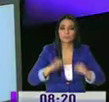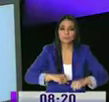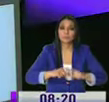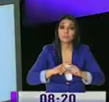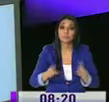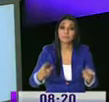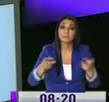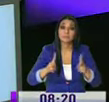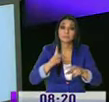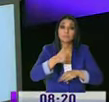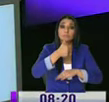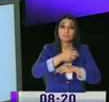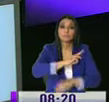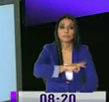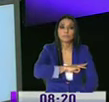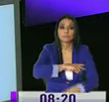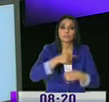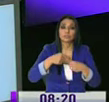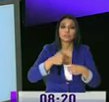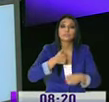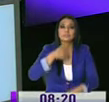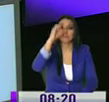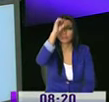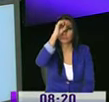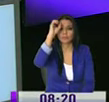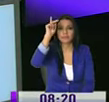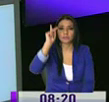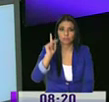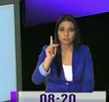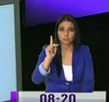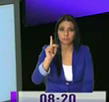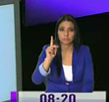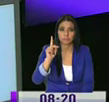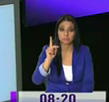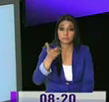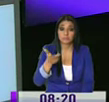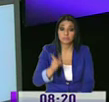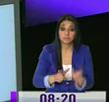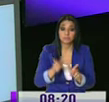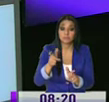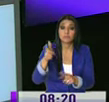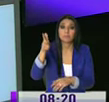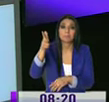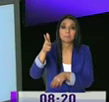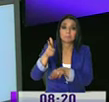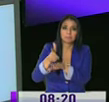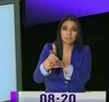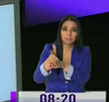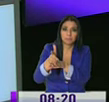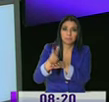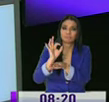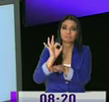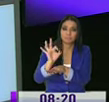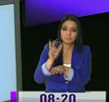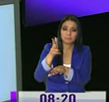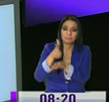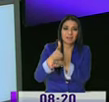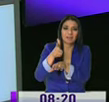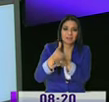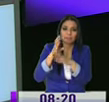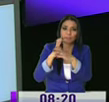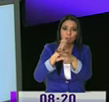autoridades del municipio ese es mi criterio si no les damos facilidades en las paradas técnicas las paradas de transporte